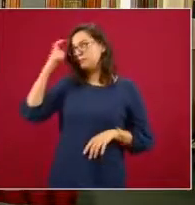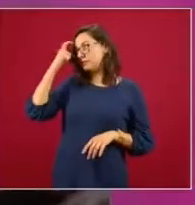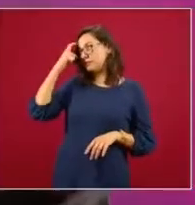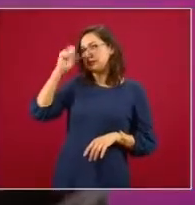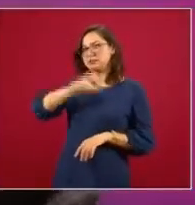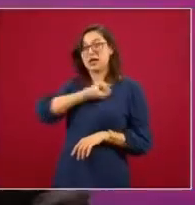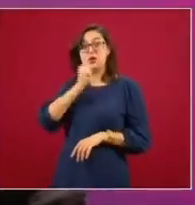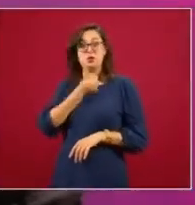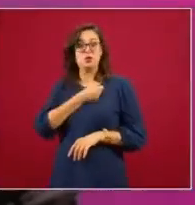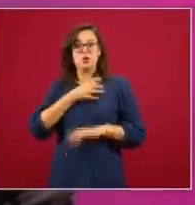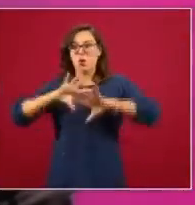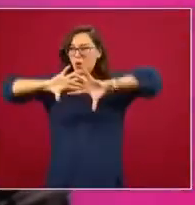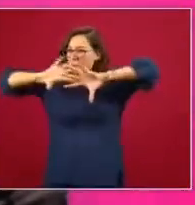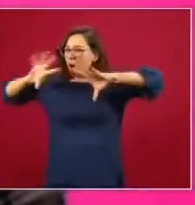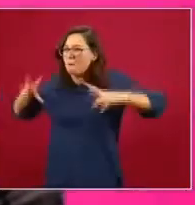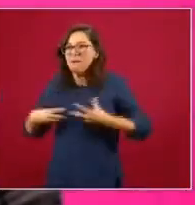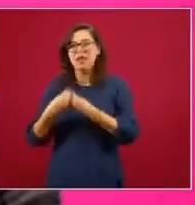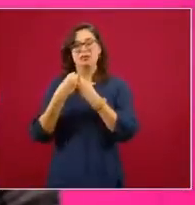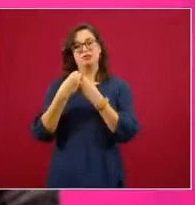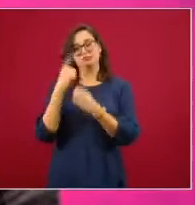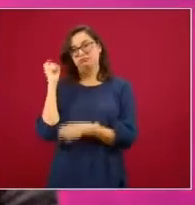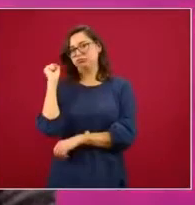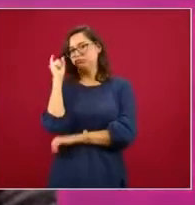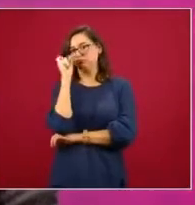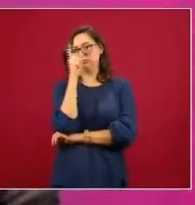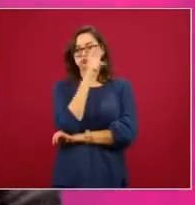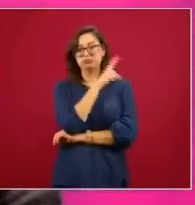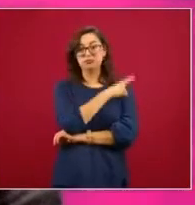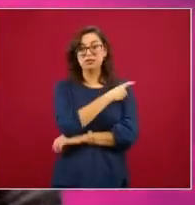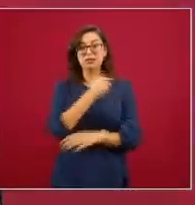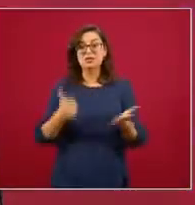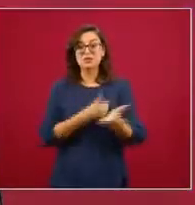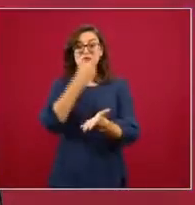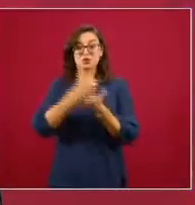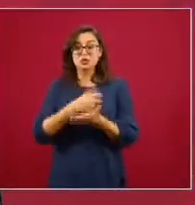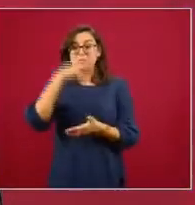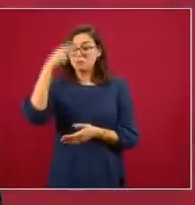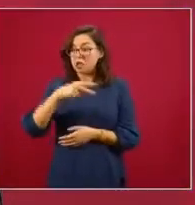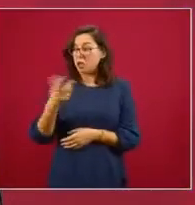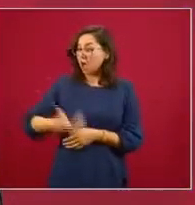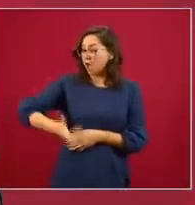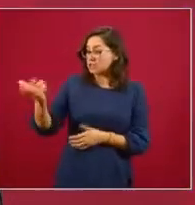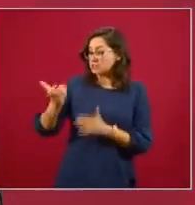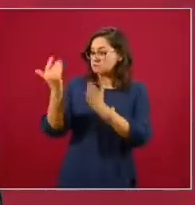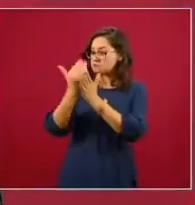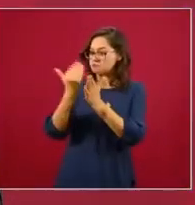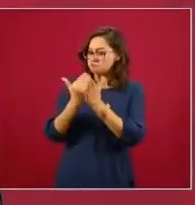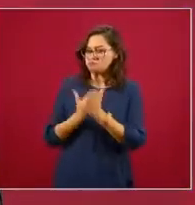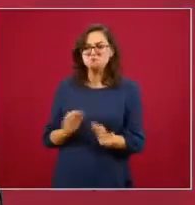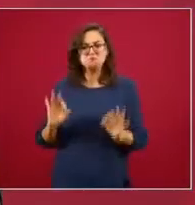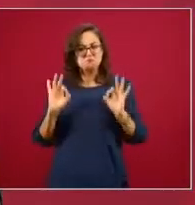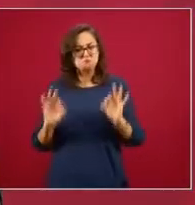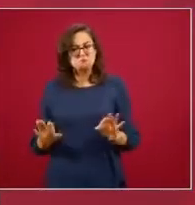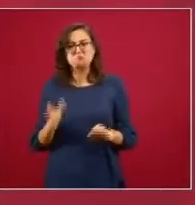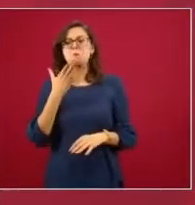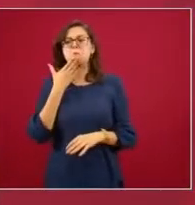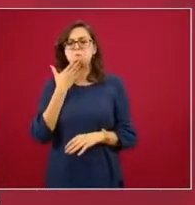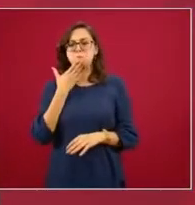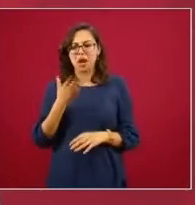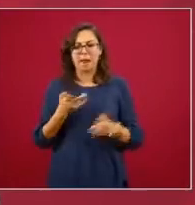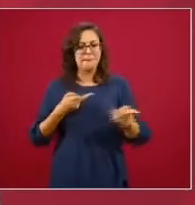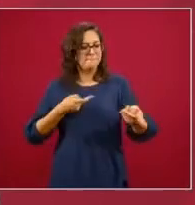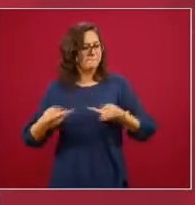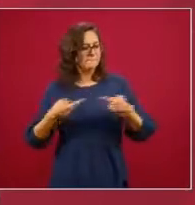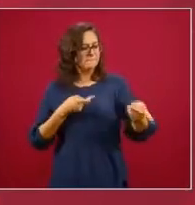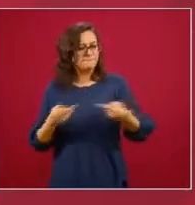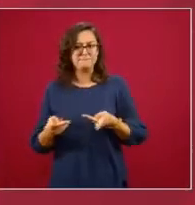Es decir, es algo sumamente complejo. Lo que ha hecho la Ciudad de México nos parece muy apropiado, ha sido una